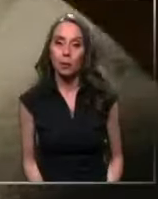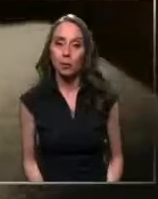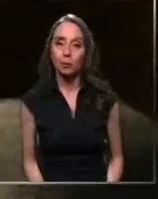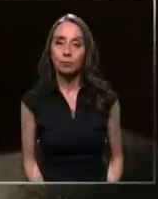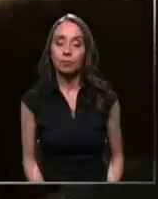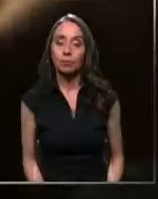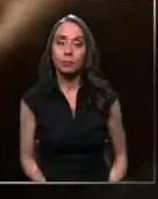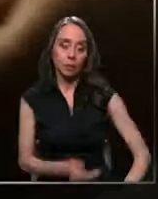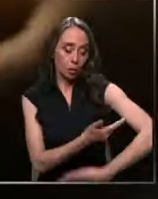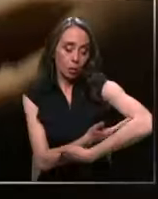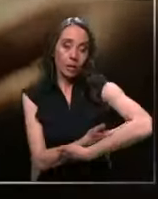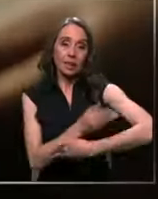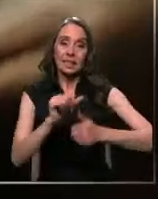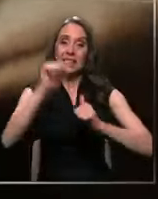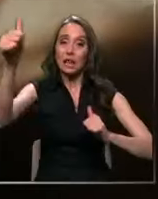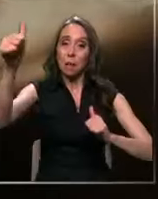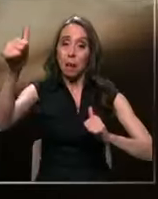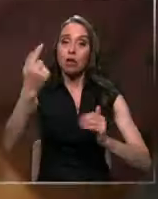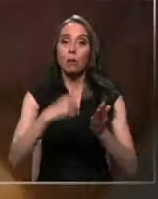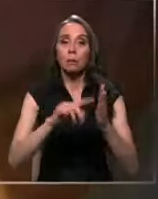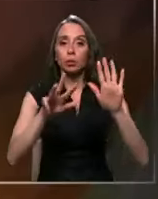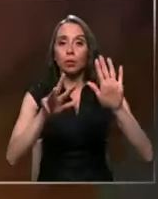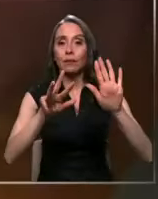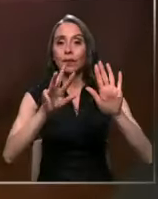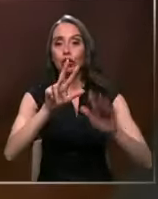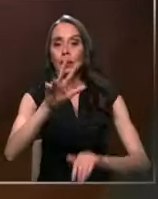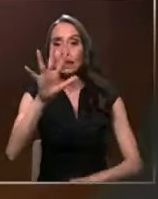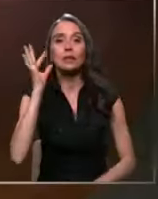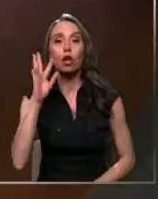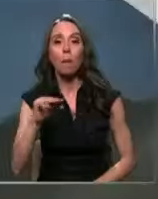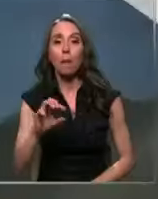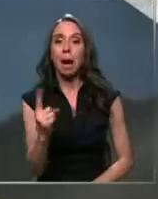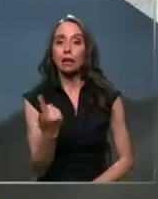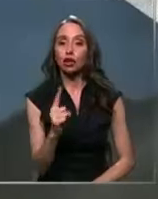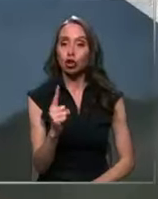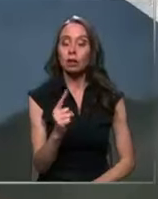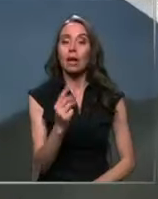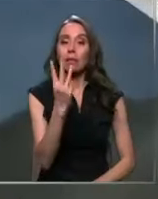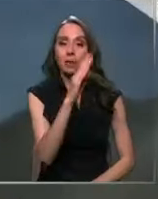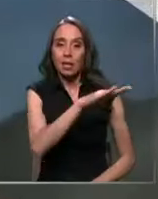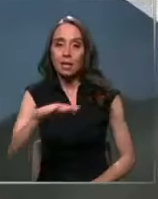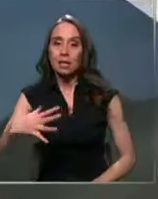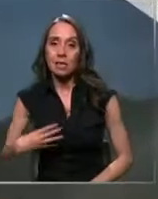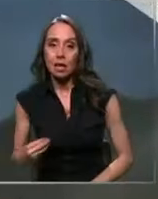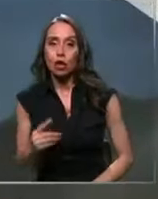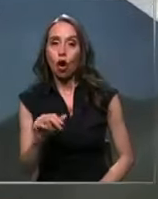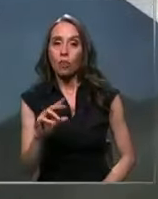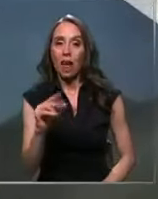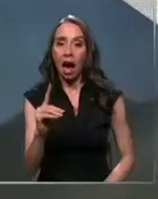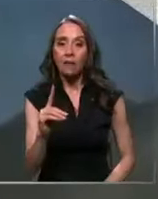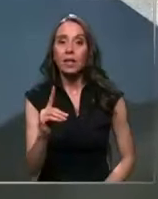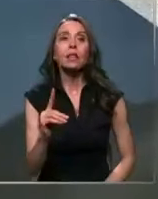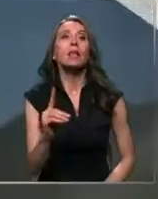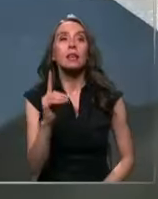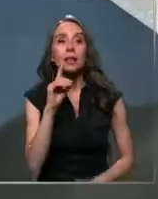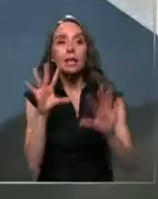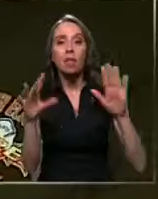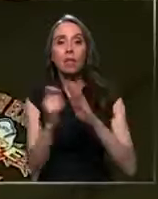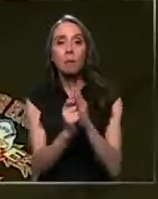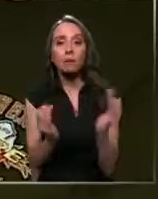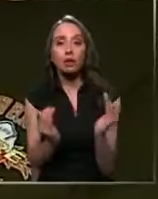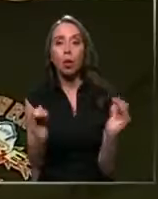La separación ocurrió en 1985. Teresa era madre soltera de tres niños. David tenía solo 10